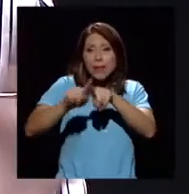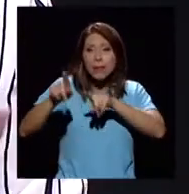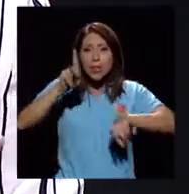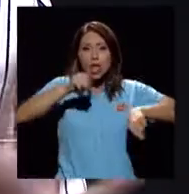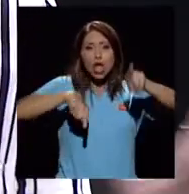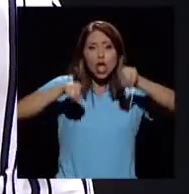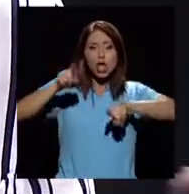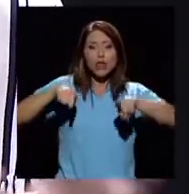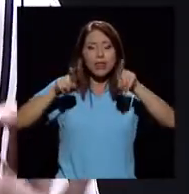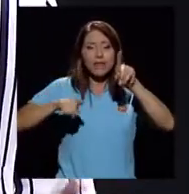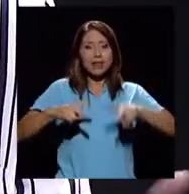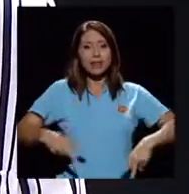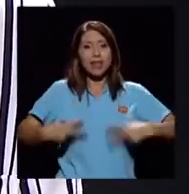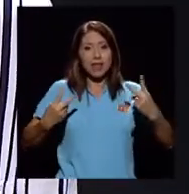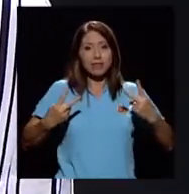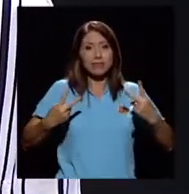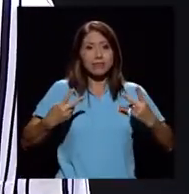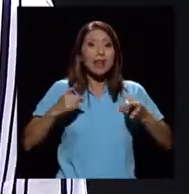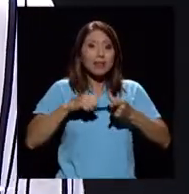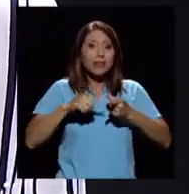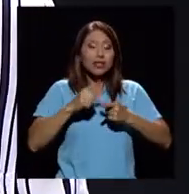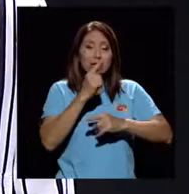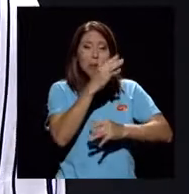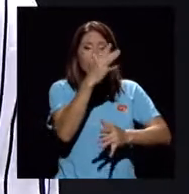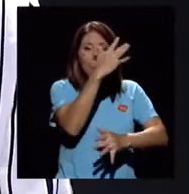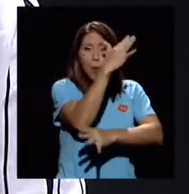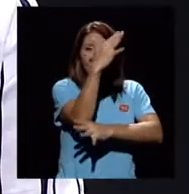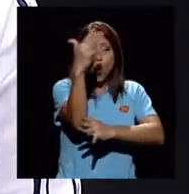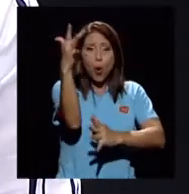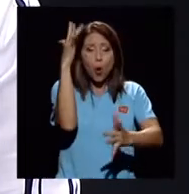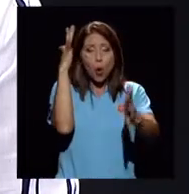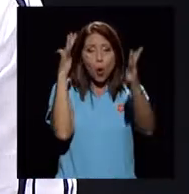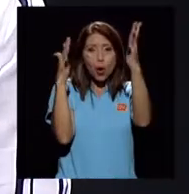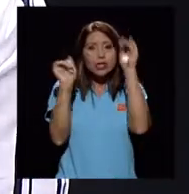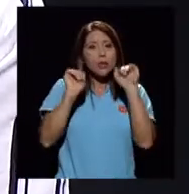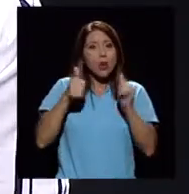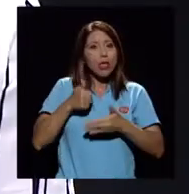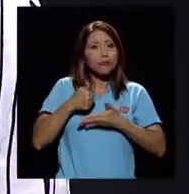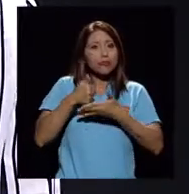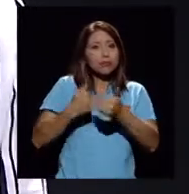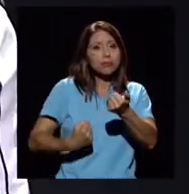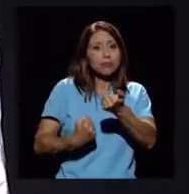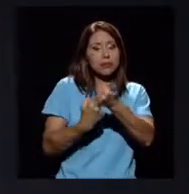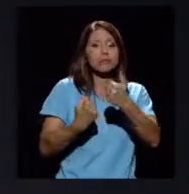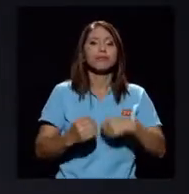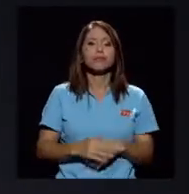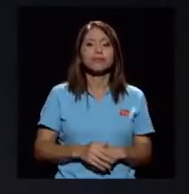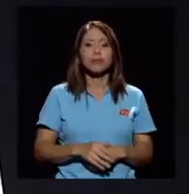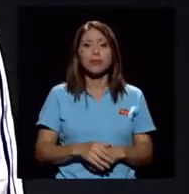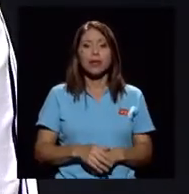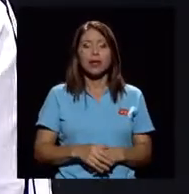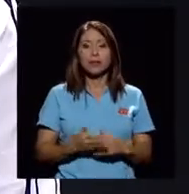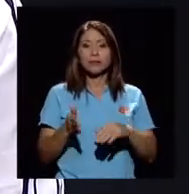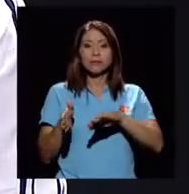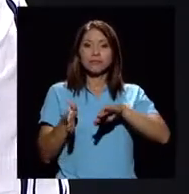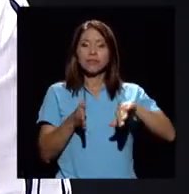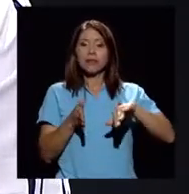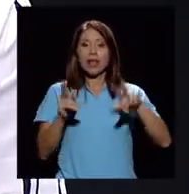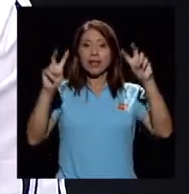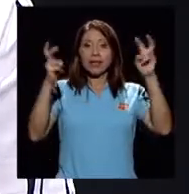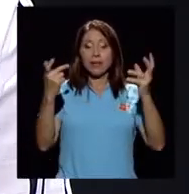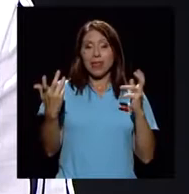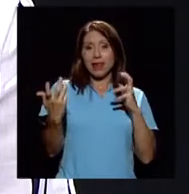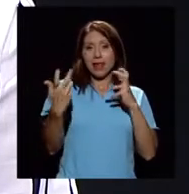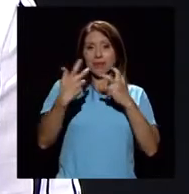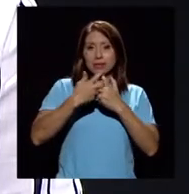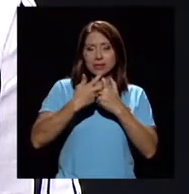todas estas cosas que simultáneamente se pueden estar produciendo y que pueden estar ayudando. Volviendo al tema de la adaptación, tal vez sí